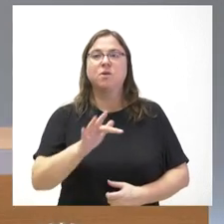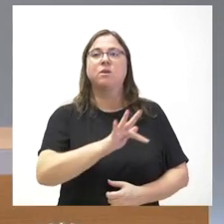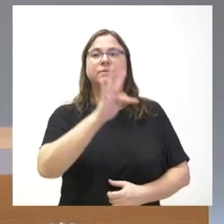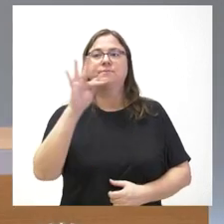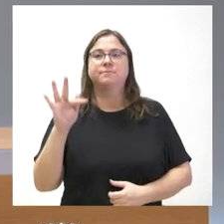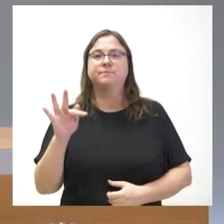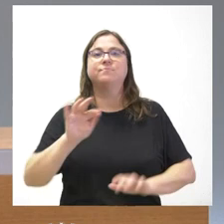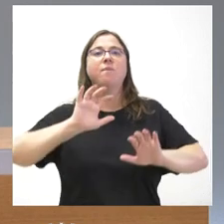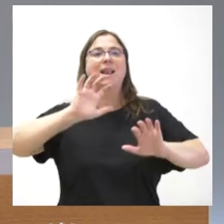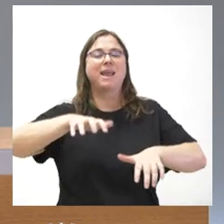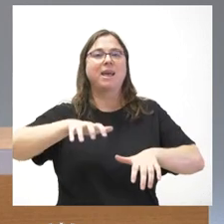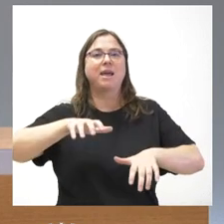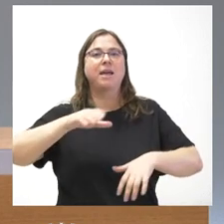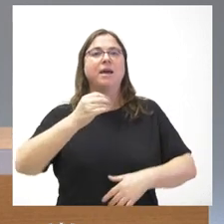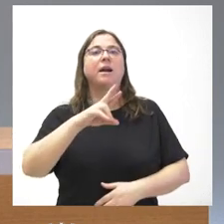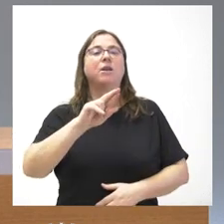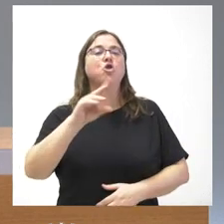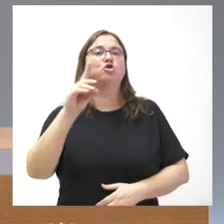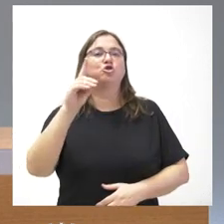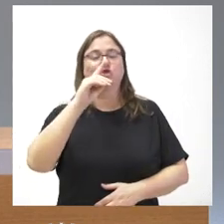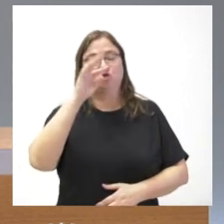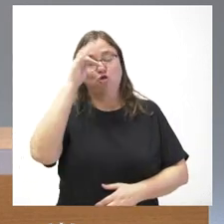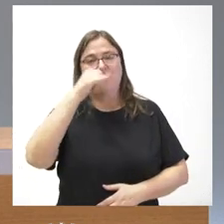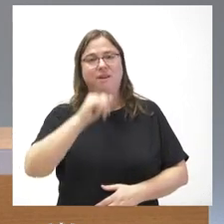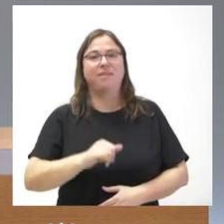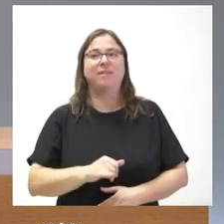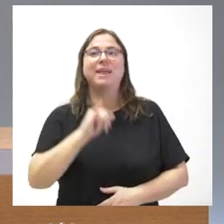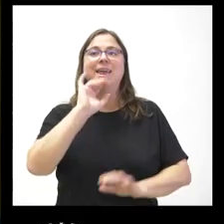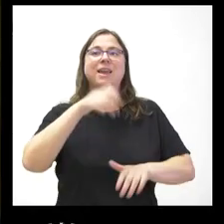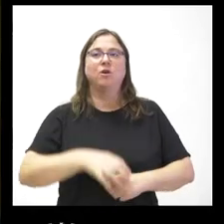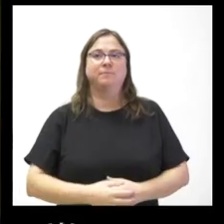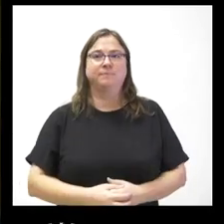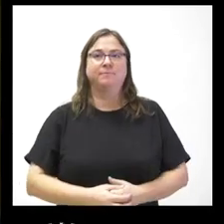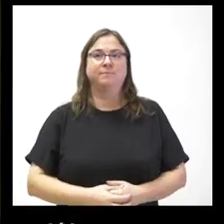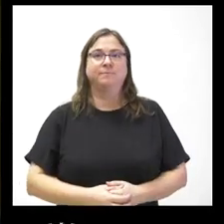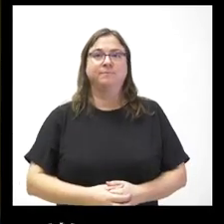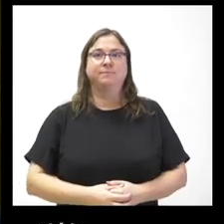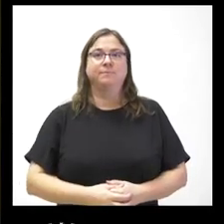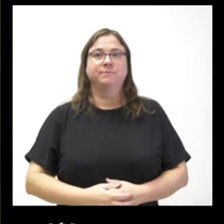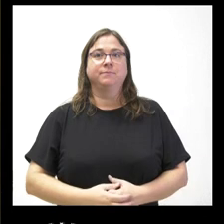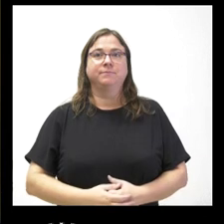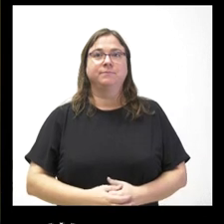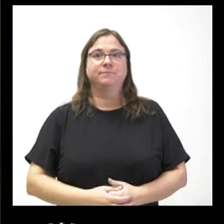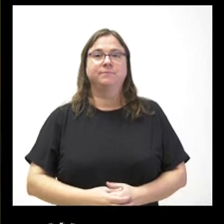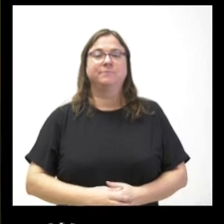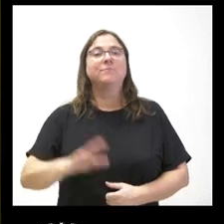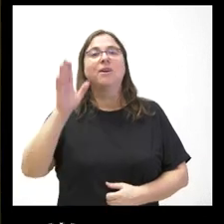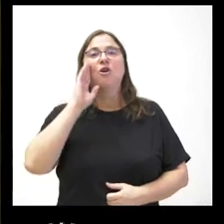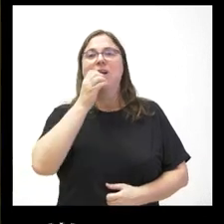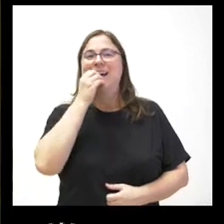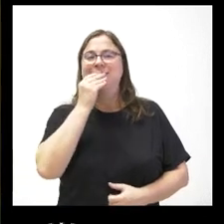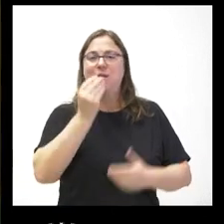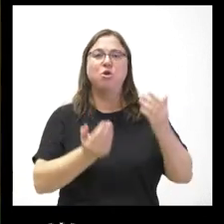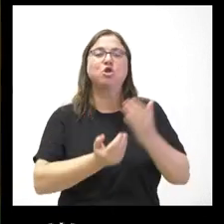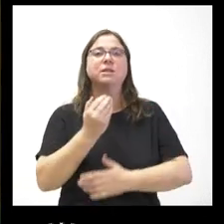en León con Carlos Domínguez y león adelante Buenos días Hola qué tal Buenos días